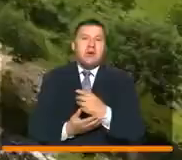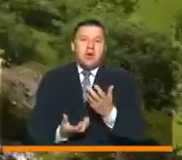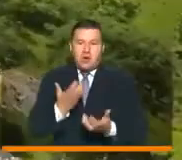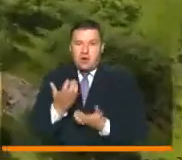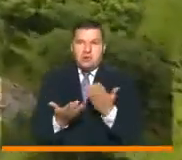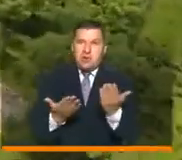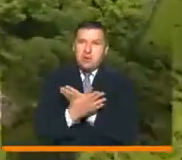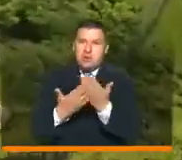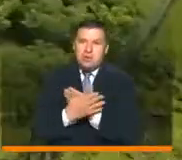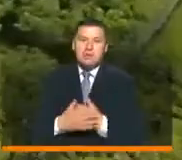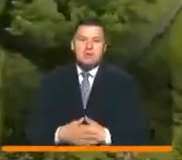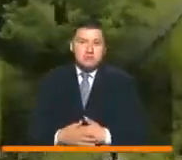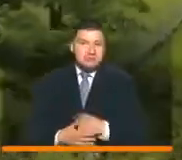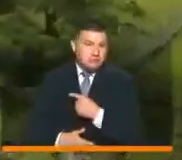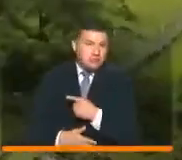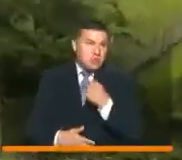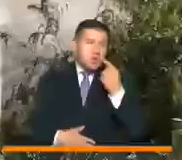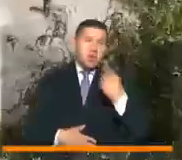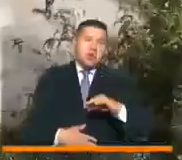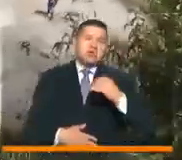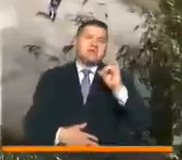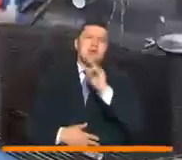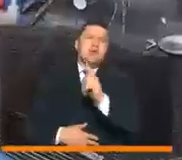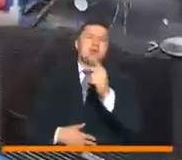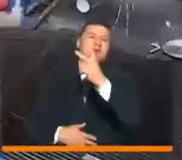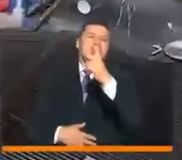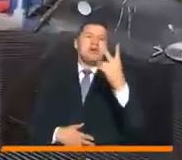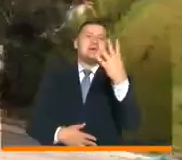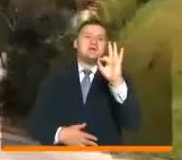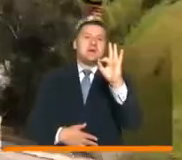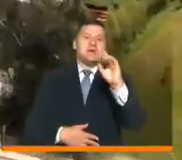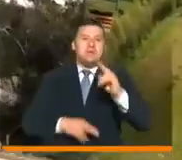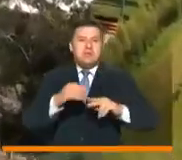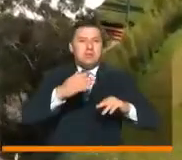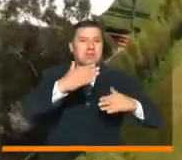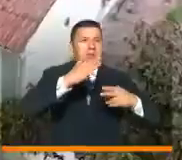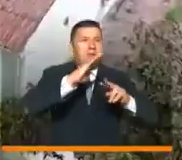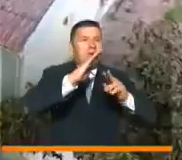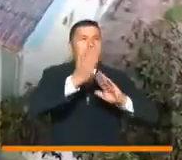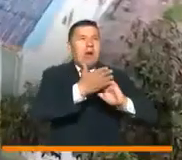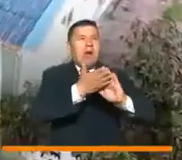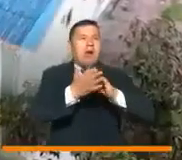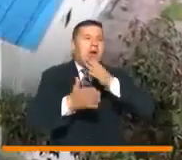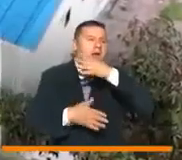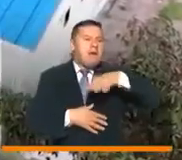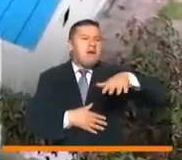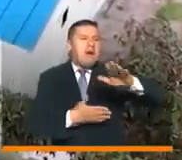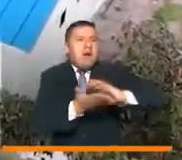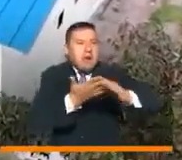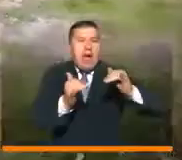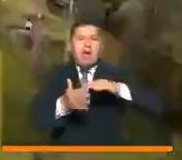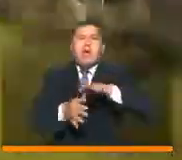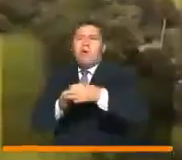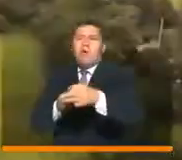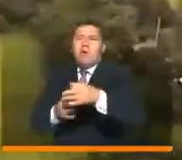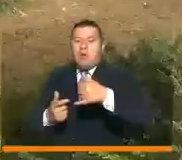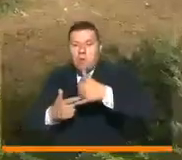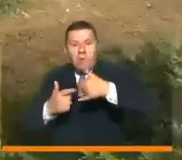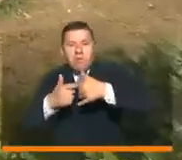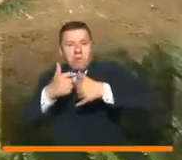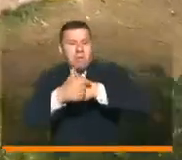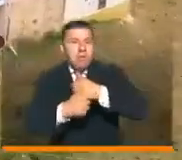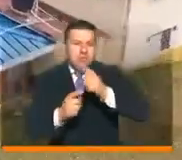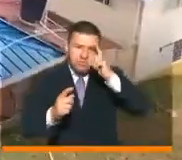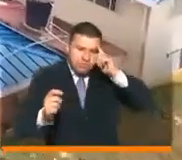cocina, entre otros. Con esta intervención ya son 250 obras de mejoramiento en colegios rurales entregadas en todo el país.